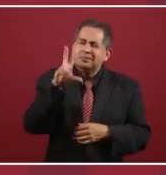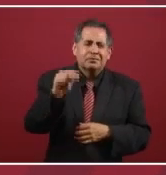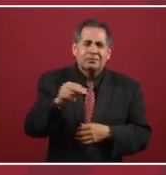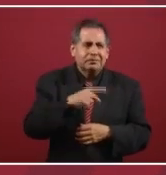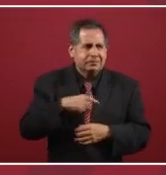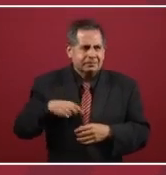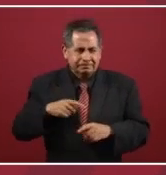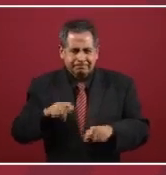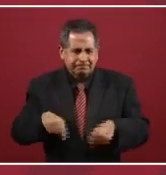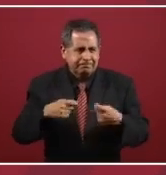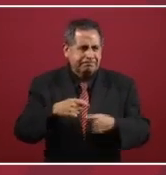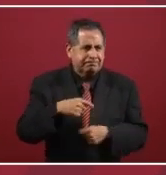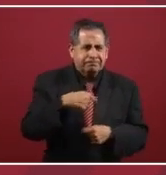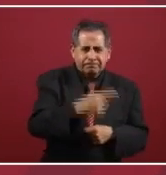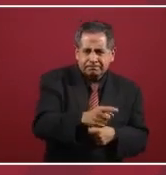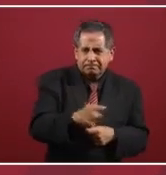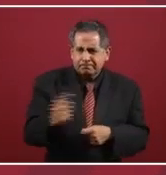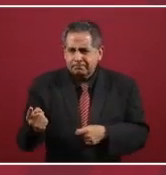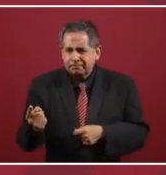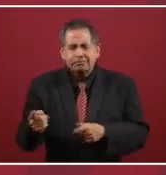nos regrese